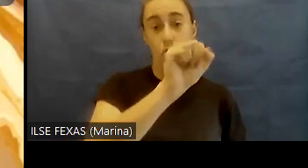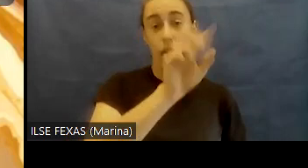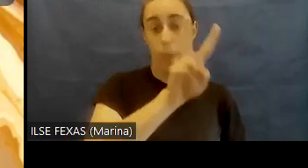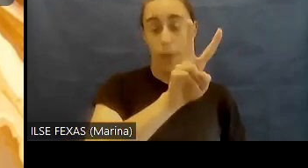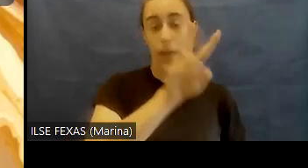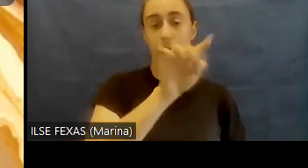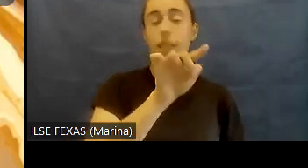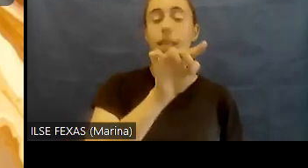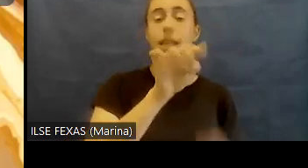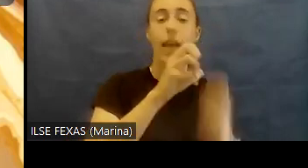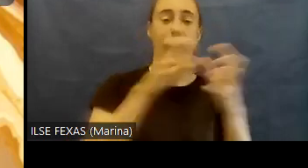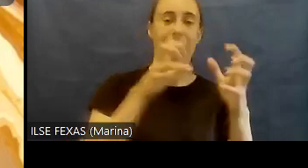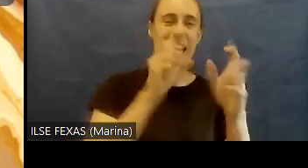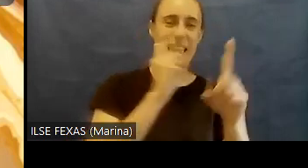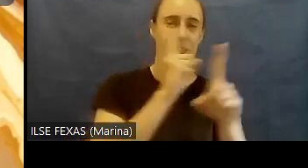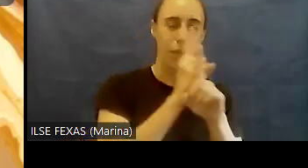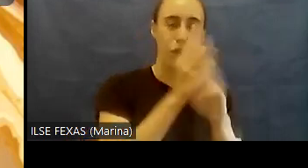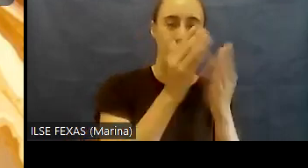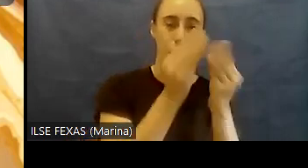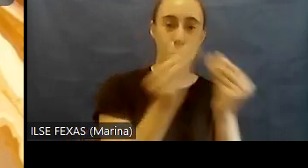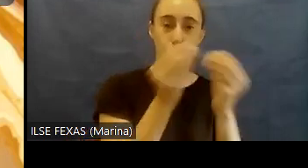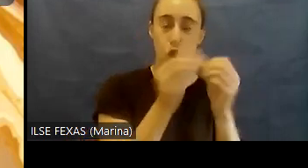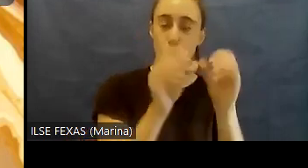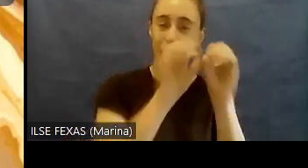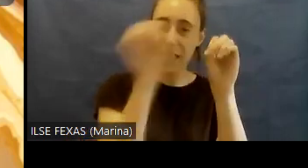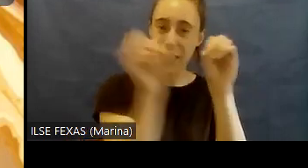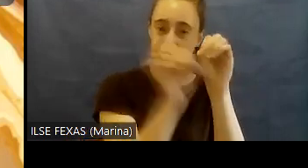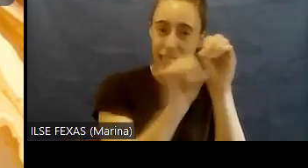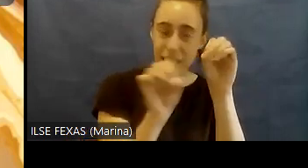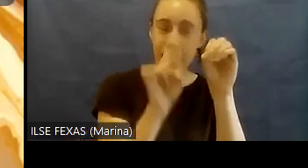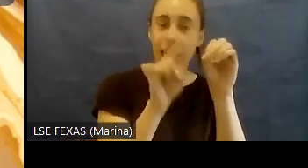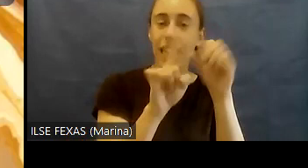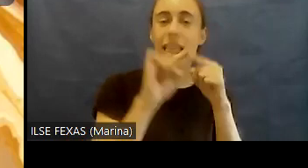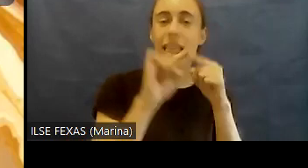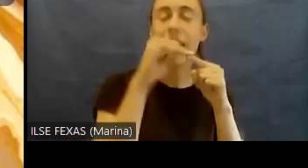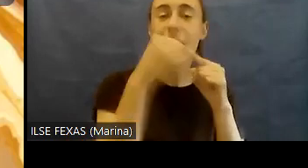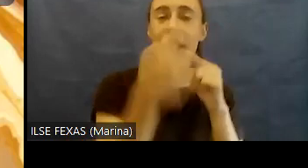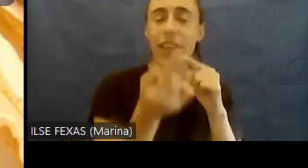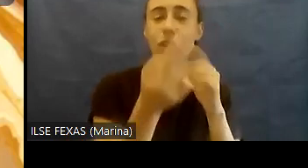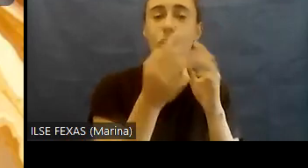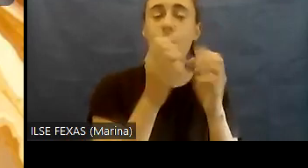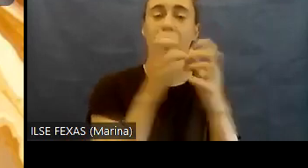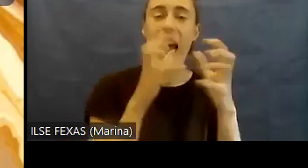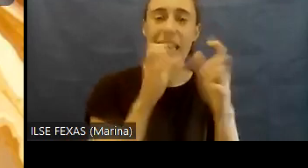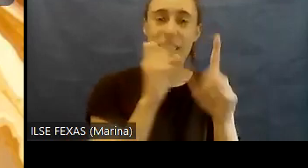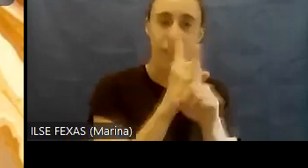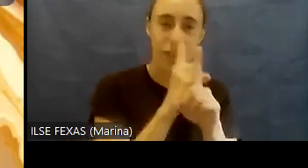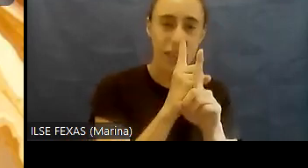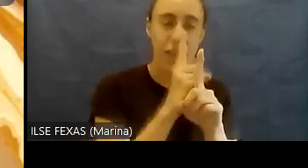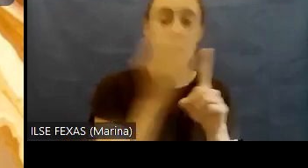como antiinflamatorio a nivel de la mucosa intestinal, y este efecto antiinflamatorio aún aumenta más si además del gel de aloe